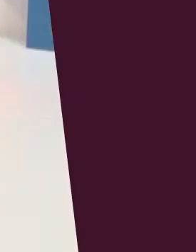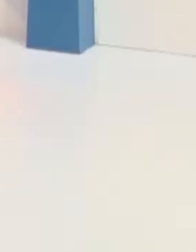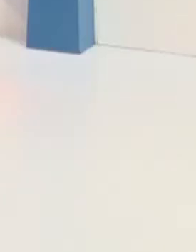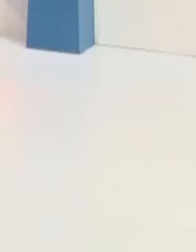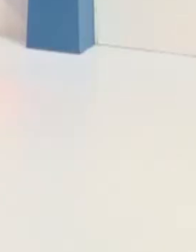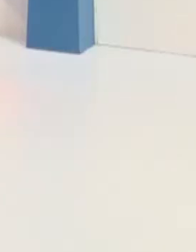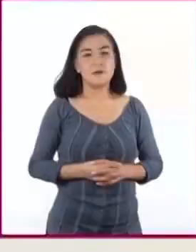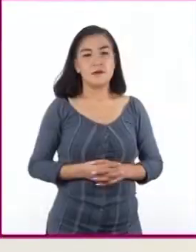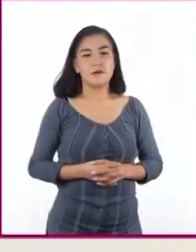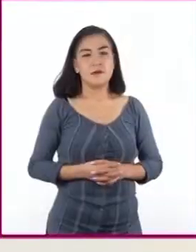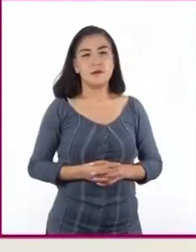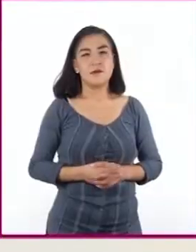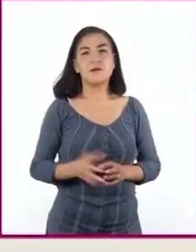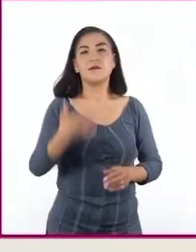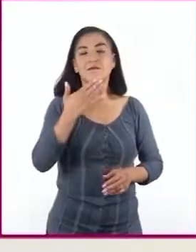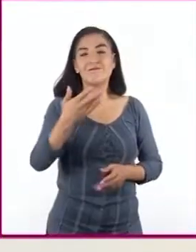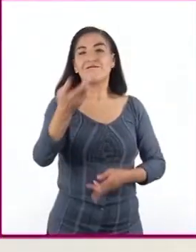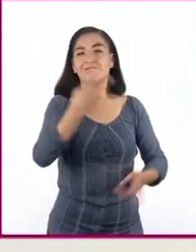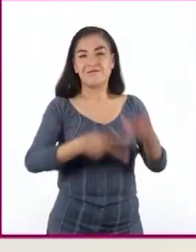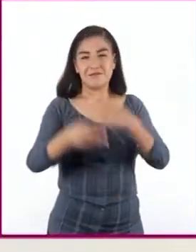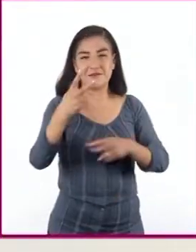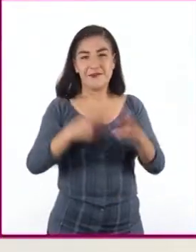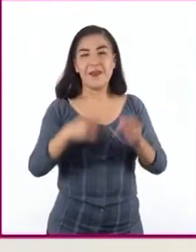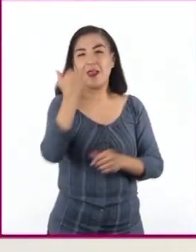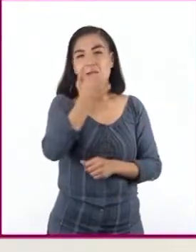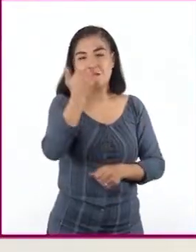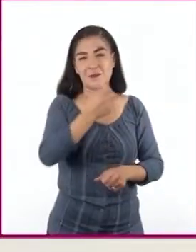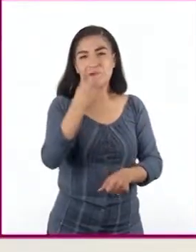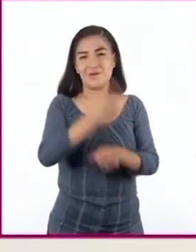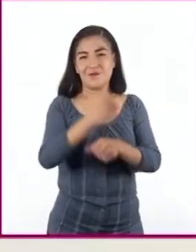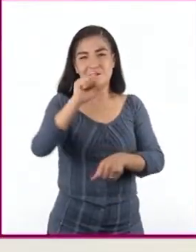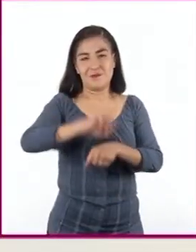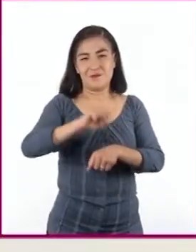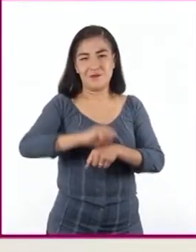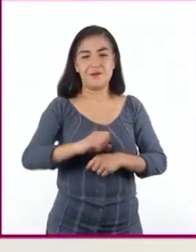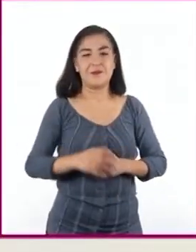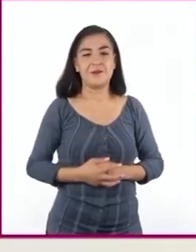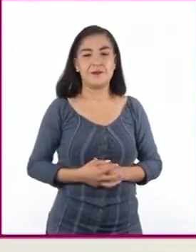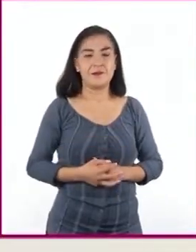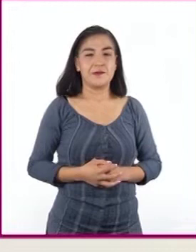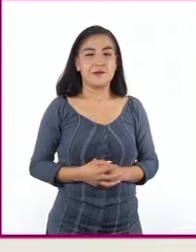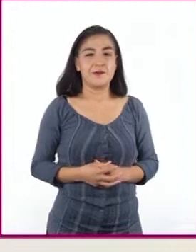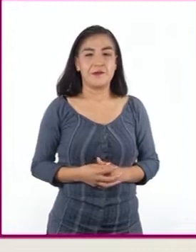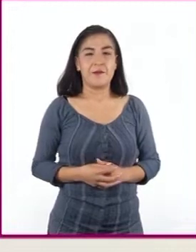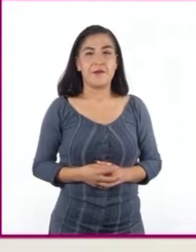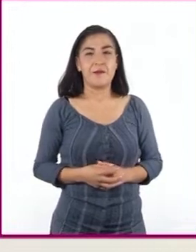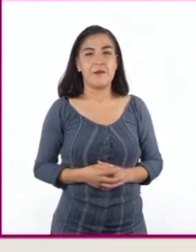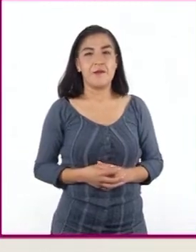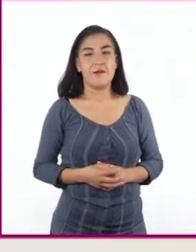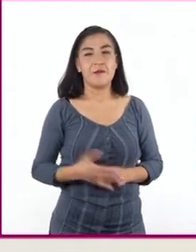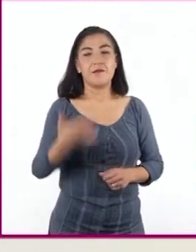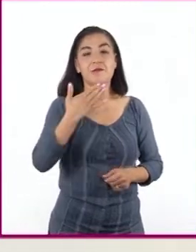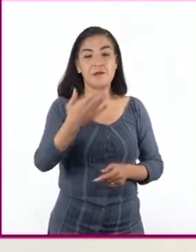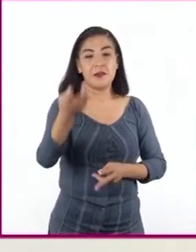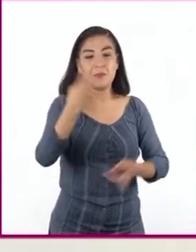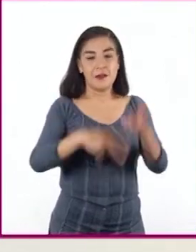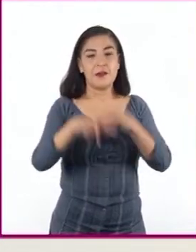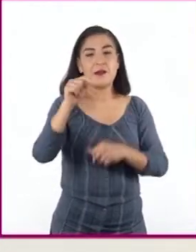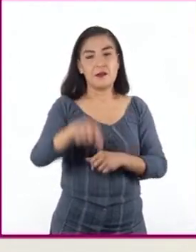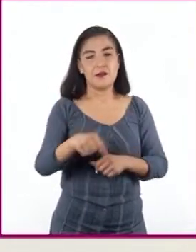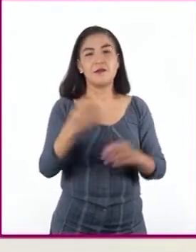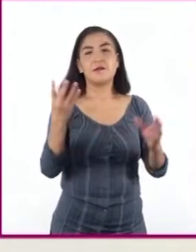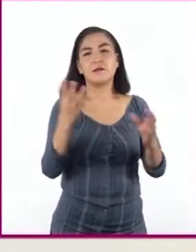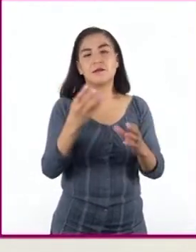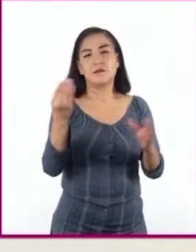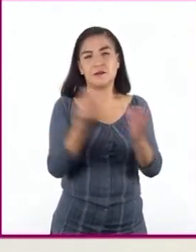Reciban un cordial saludo, alumnas y alumnos de segundo de secundaria. Sean bienvenidos a una nueva sesión de